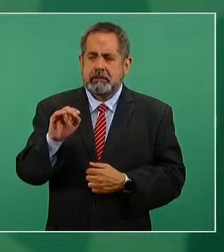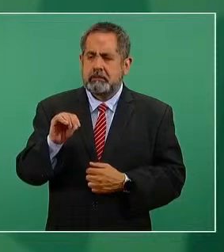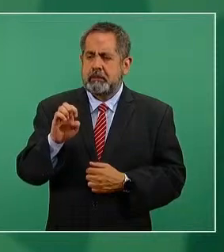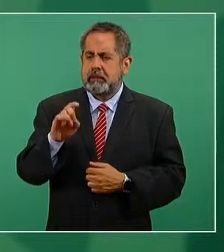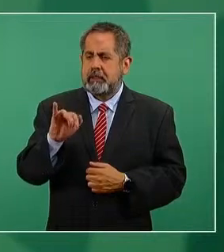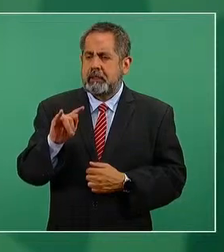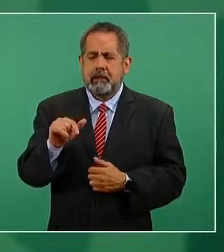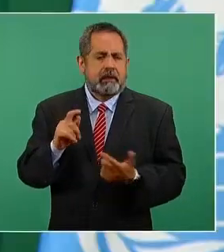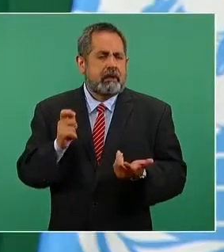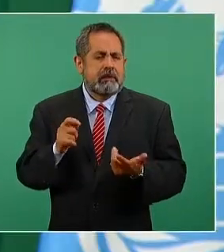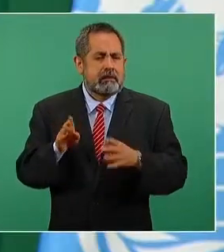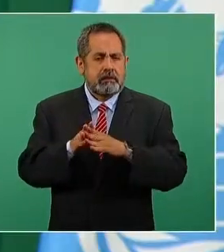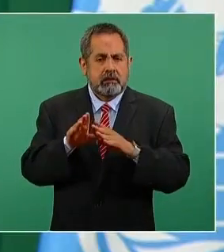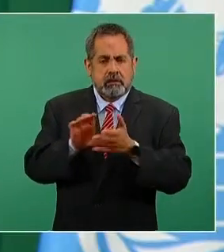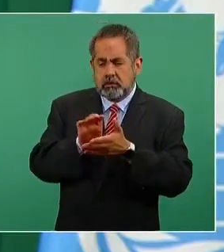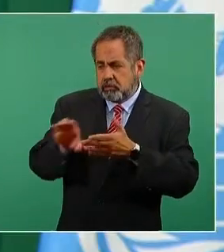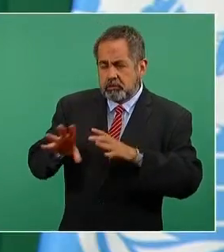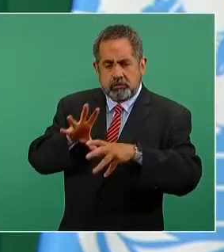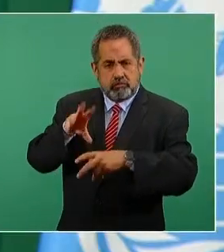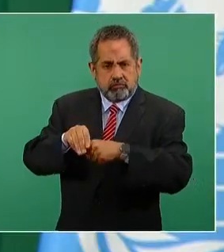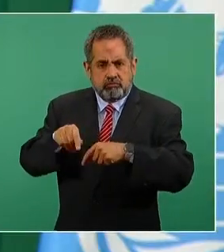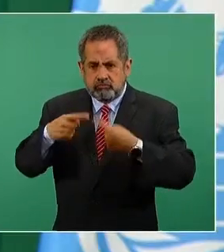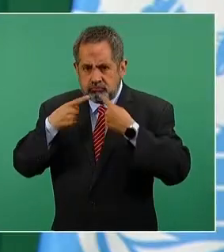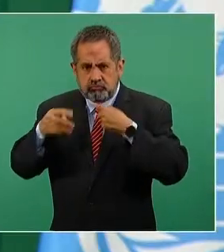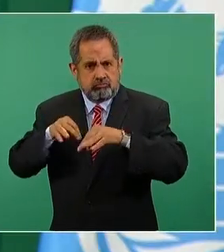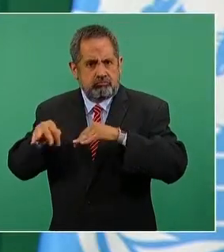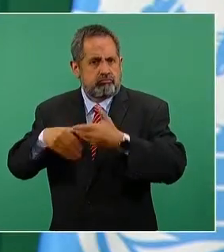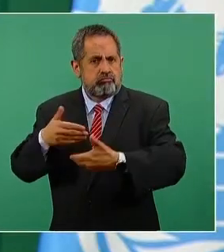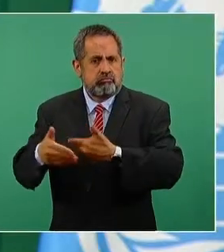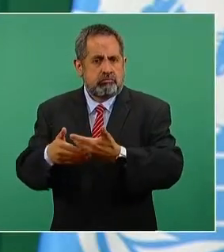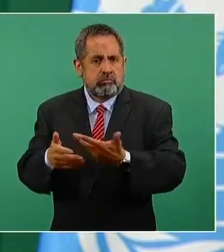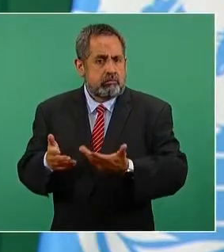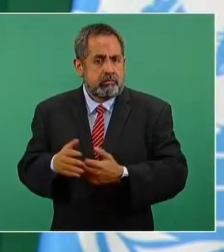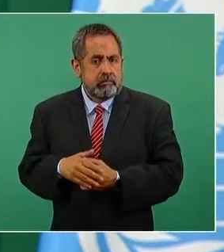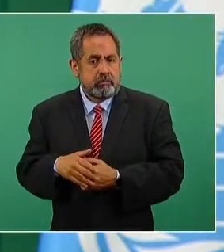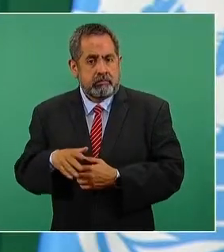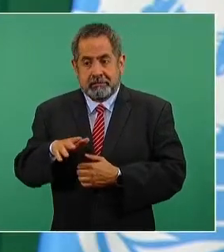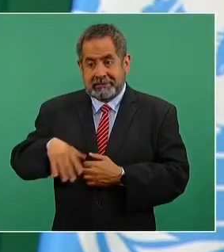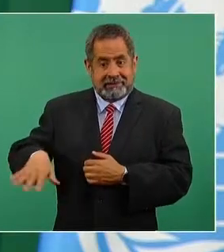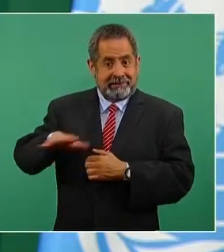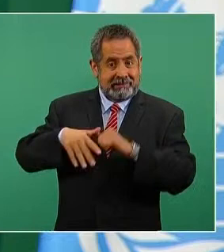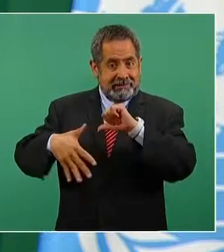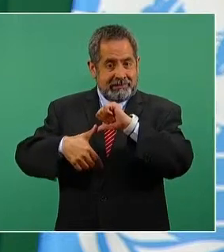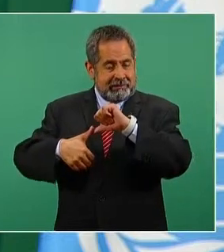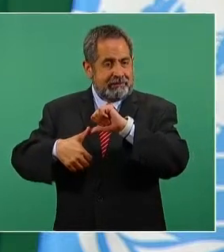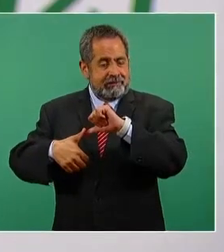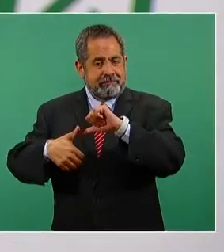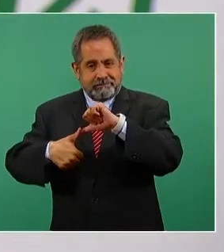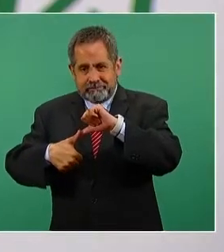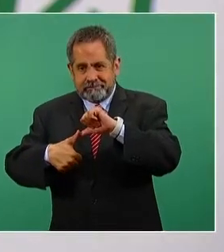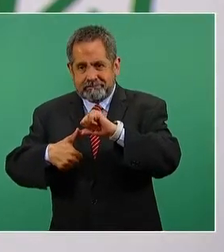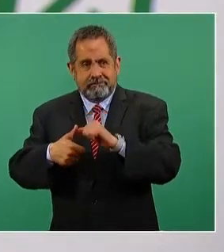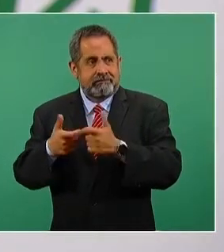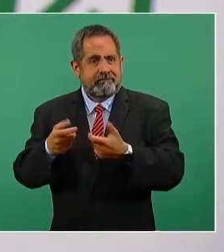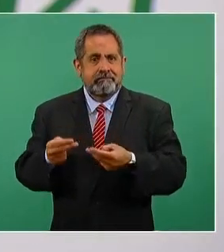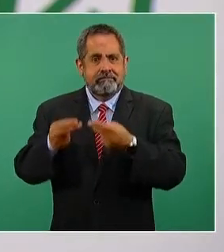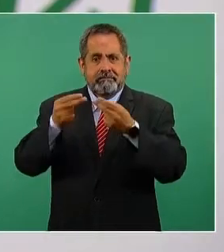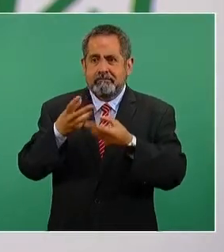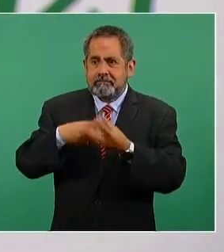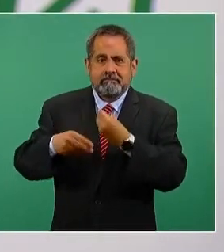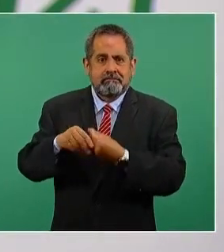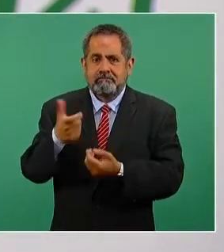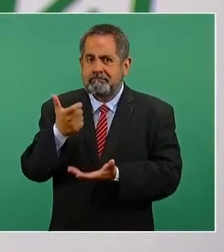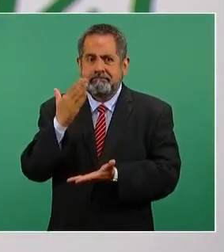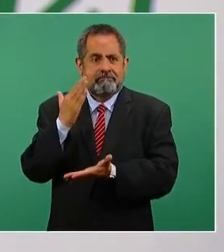económico tremendo de la pandemia. Se han paralizado las actividades económicas. El